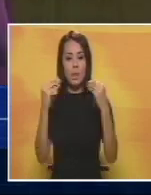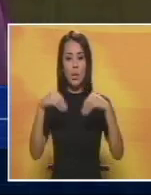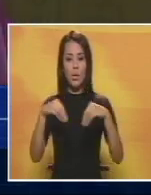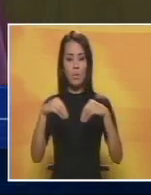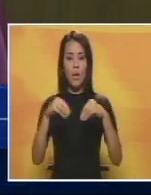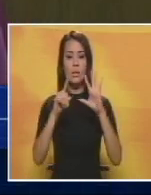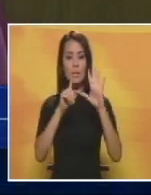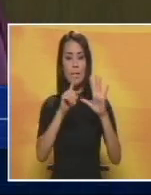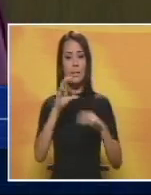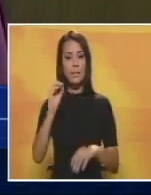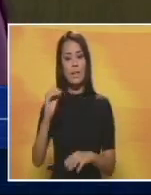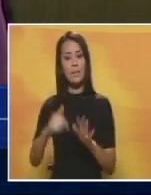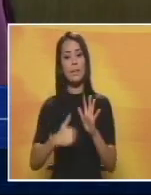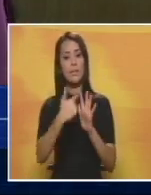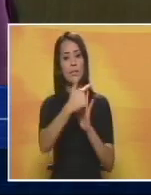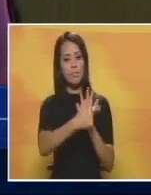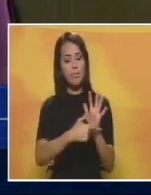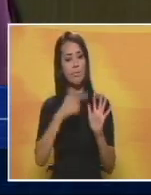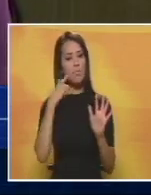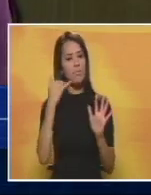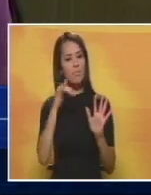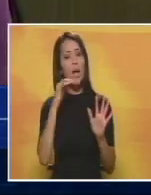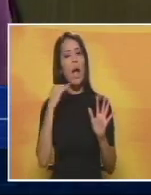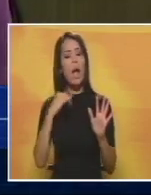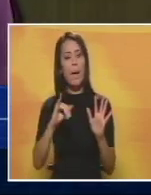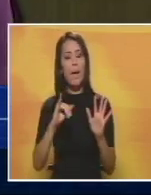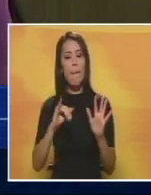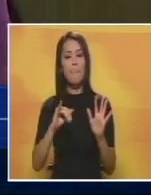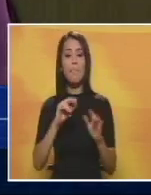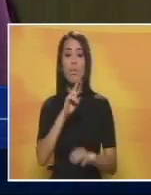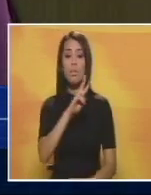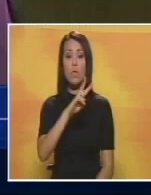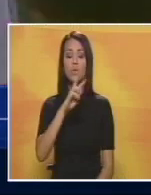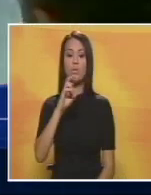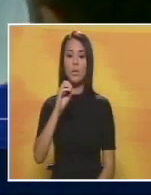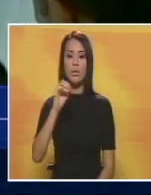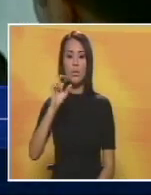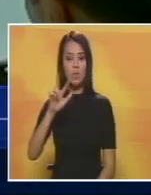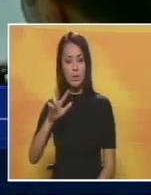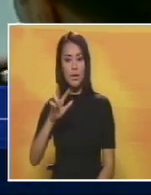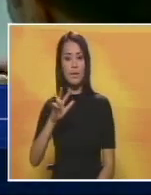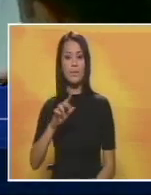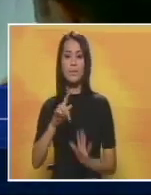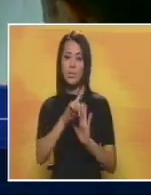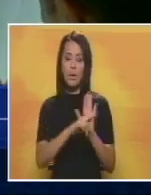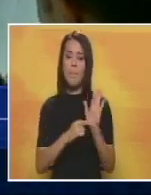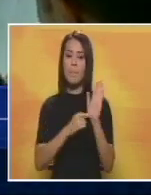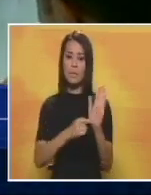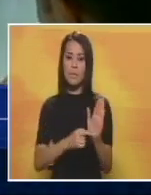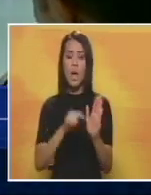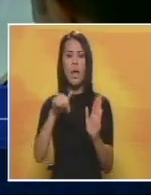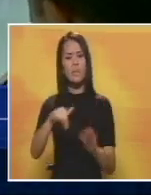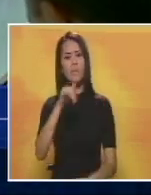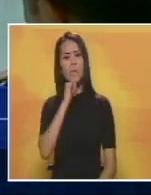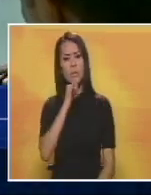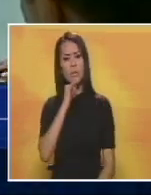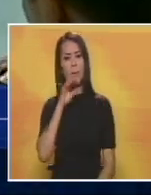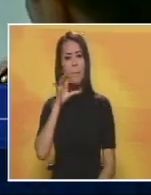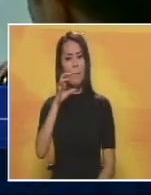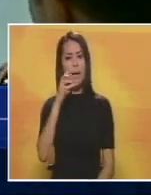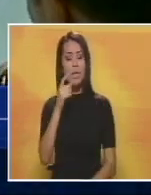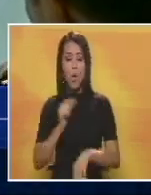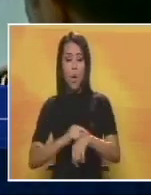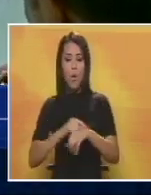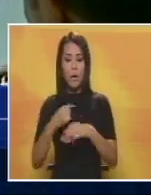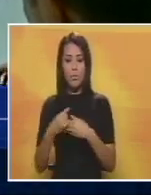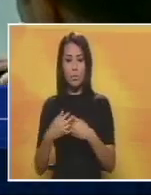sobre 60 principios reactivos que tienen además 203 presentaciones. Estos anuncios podremos darlos al país en las próximas